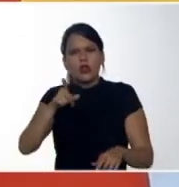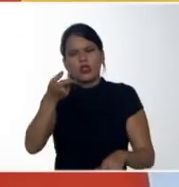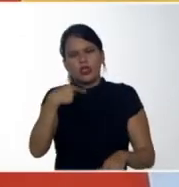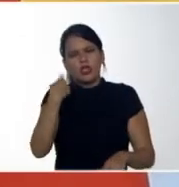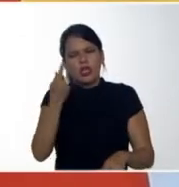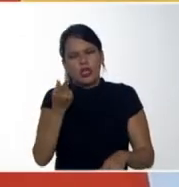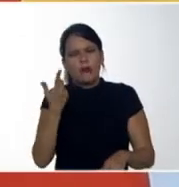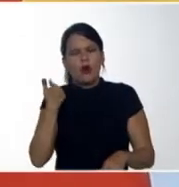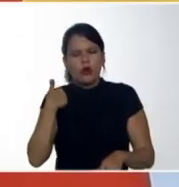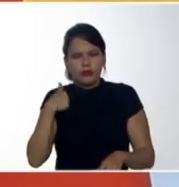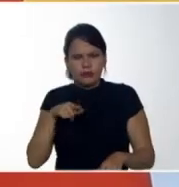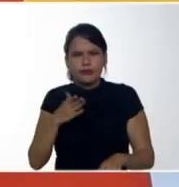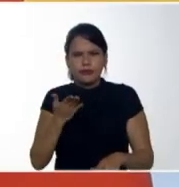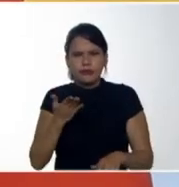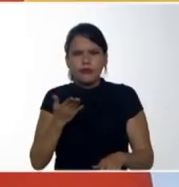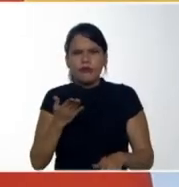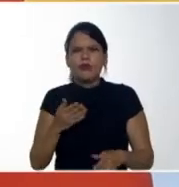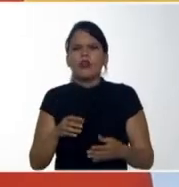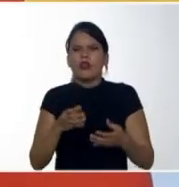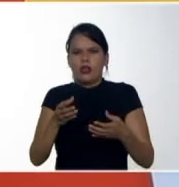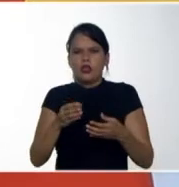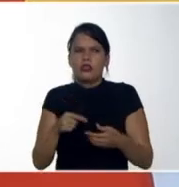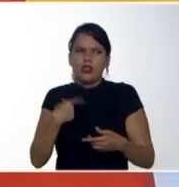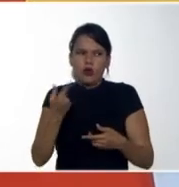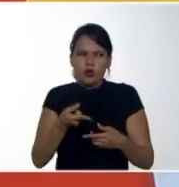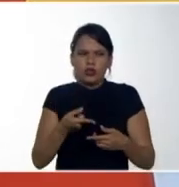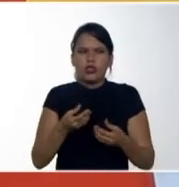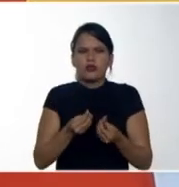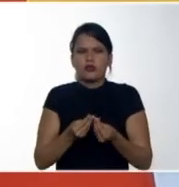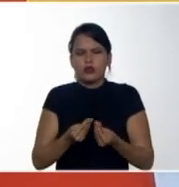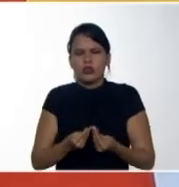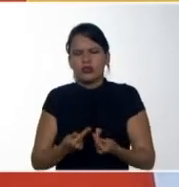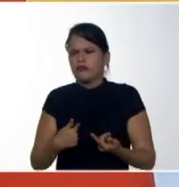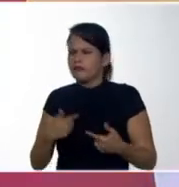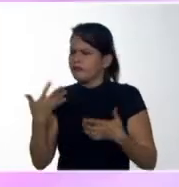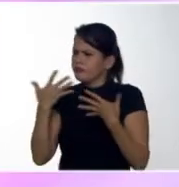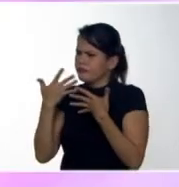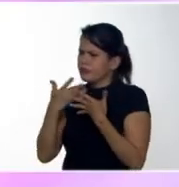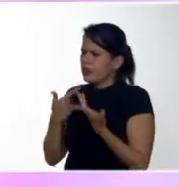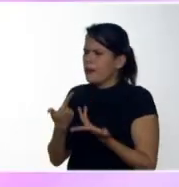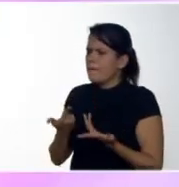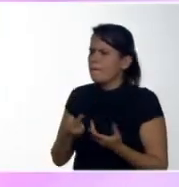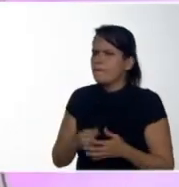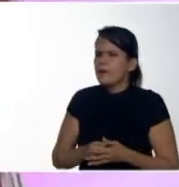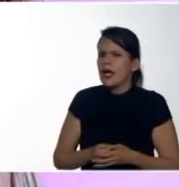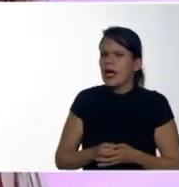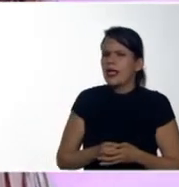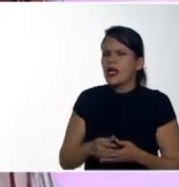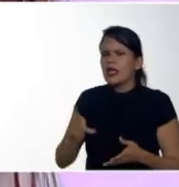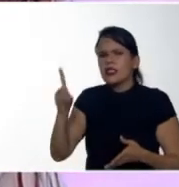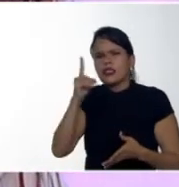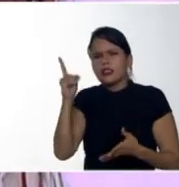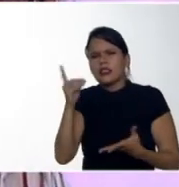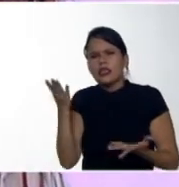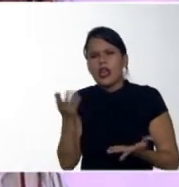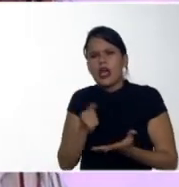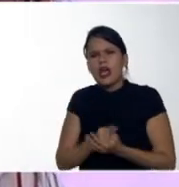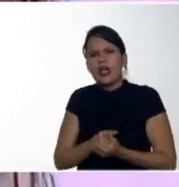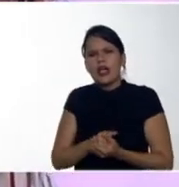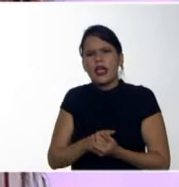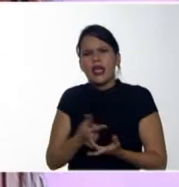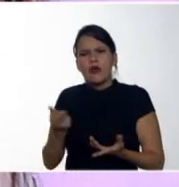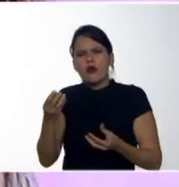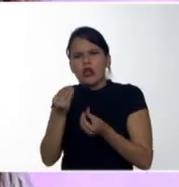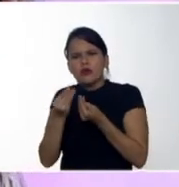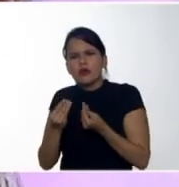obtenemos ese producto. Profesor, una duda que tengo, para destilar, o el objetivo de destilar es buscar como una